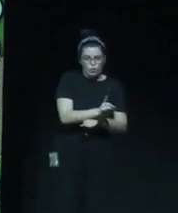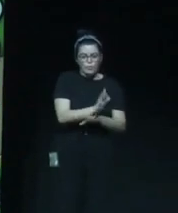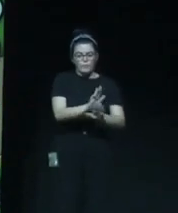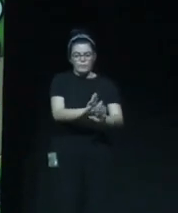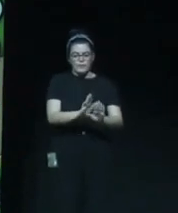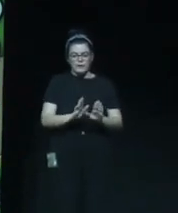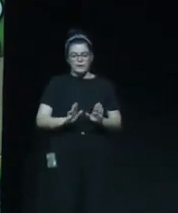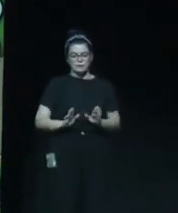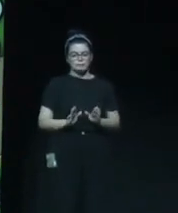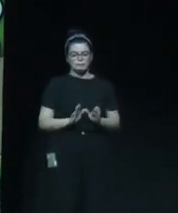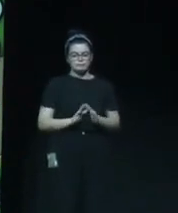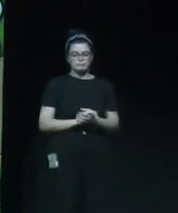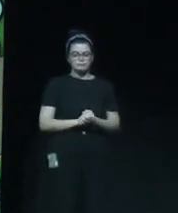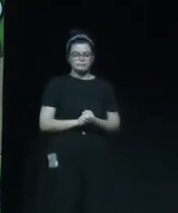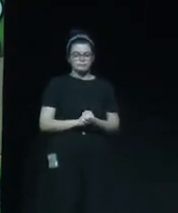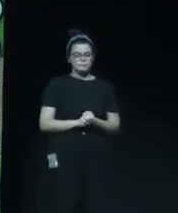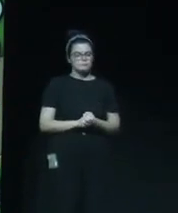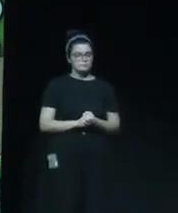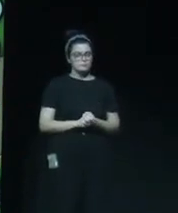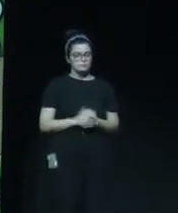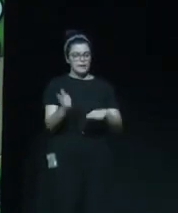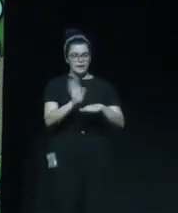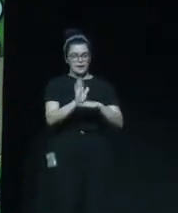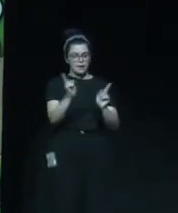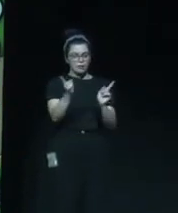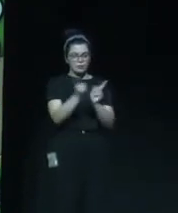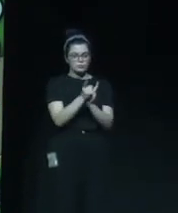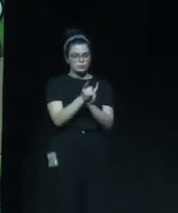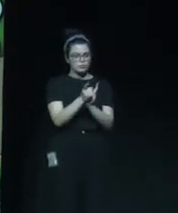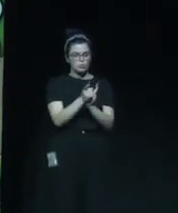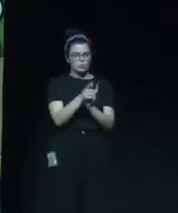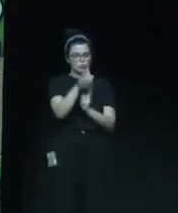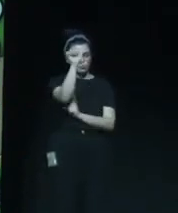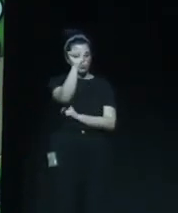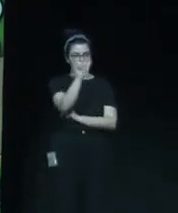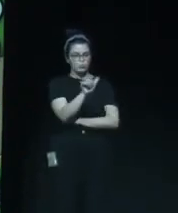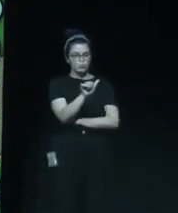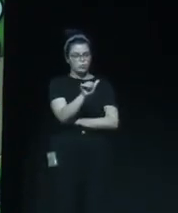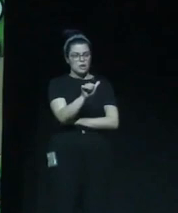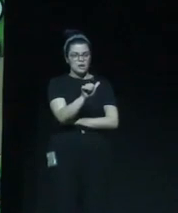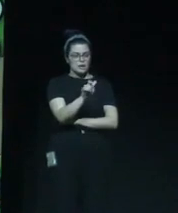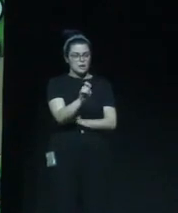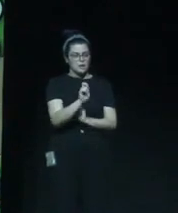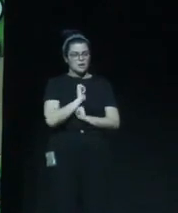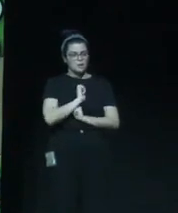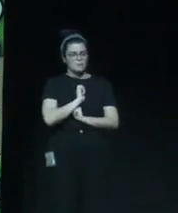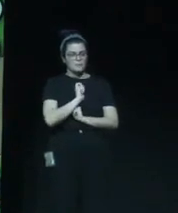Pero este corto me ha servido para ver el drama